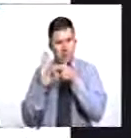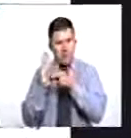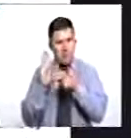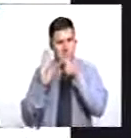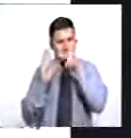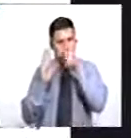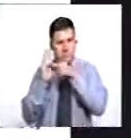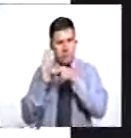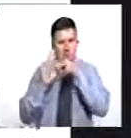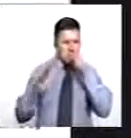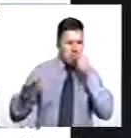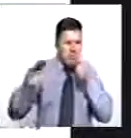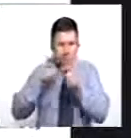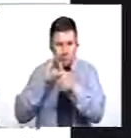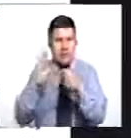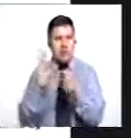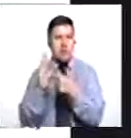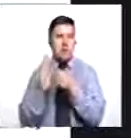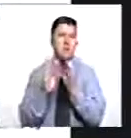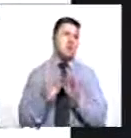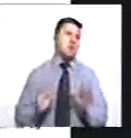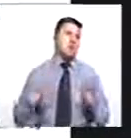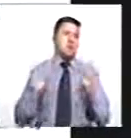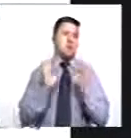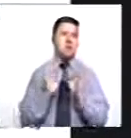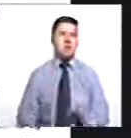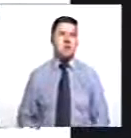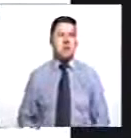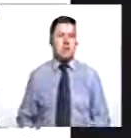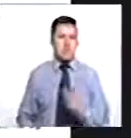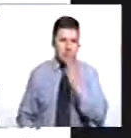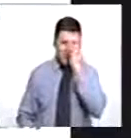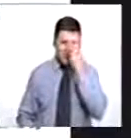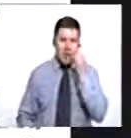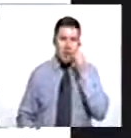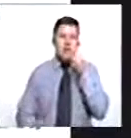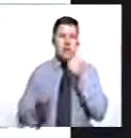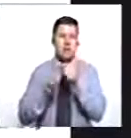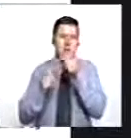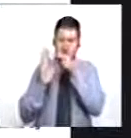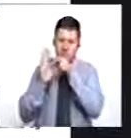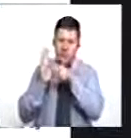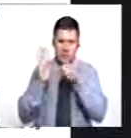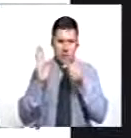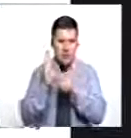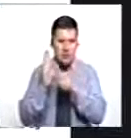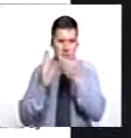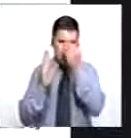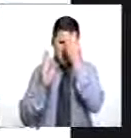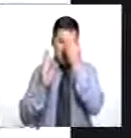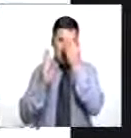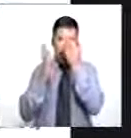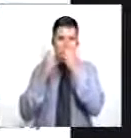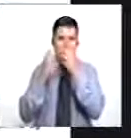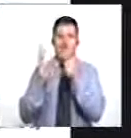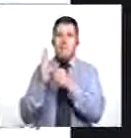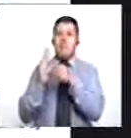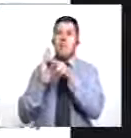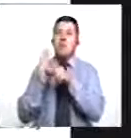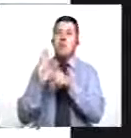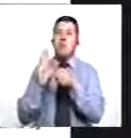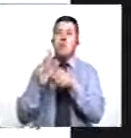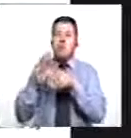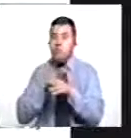de intervención. Eso es súper importante porque esos son los objetivos y ese es el marco de funcionamiento, y de ahí